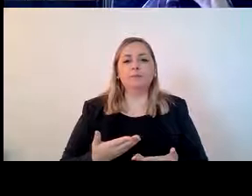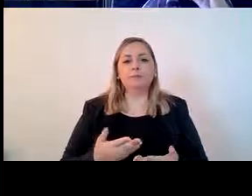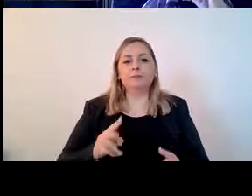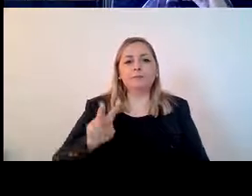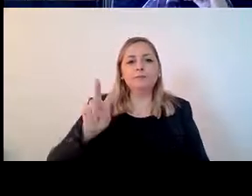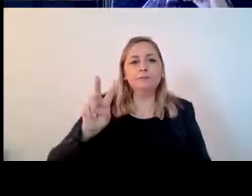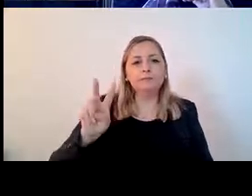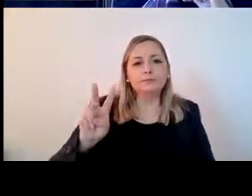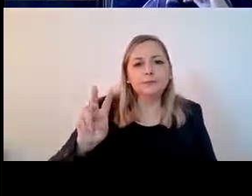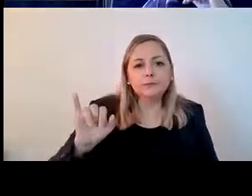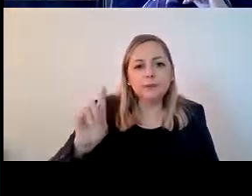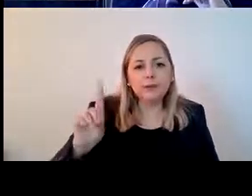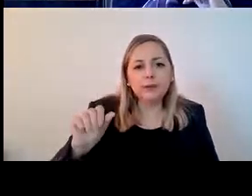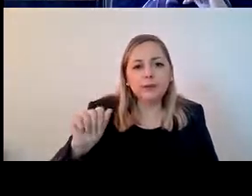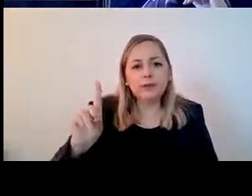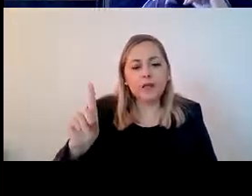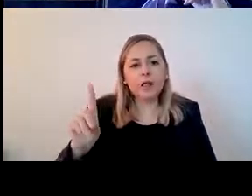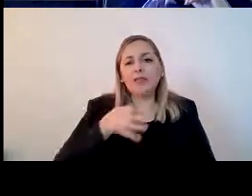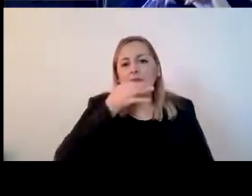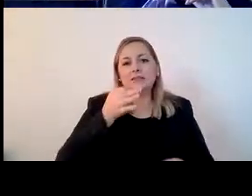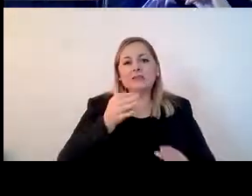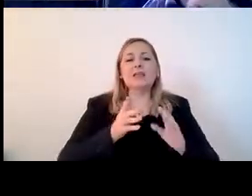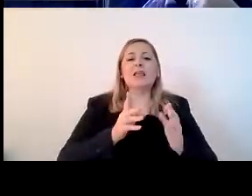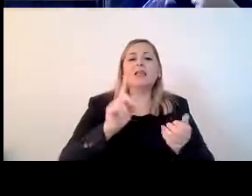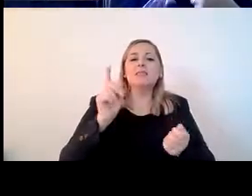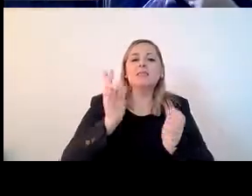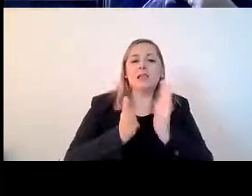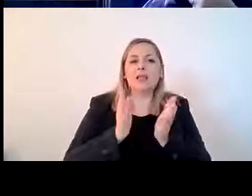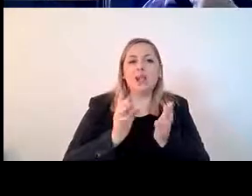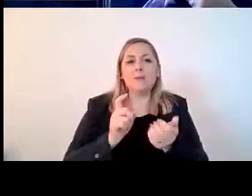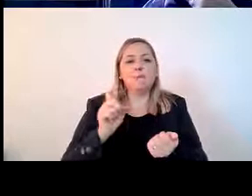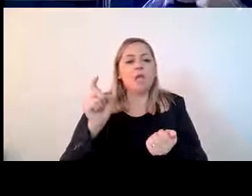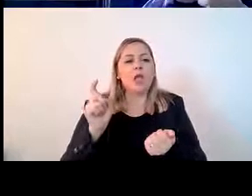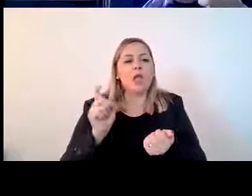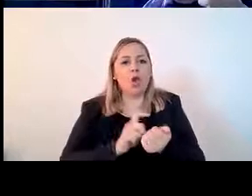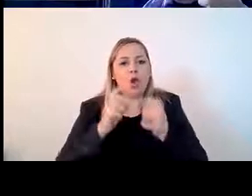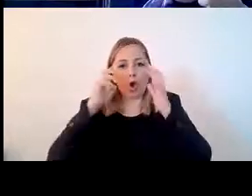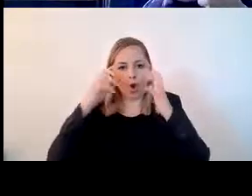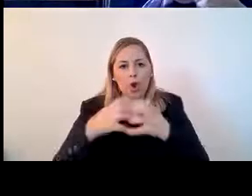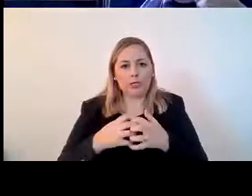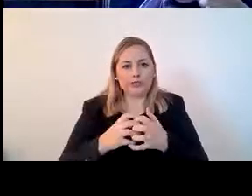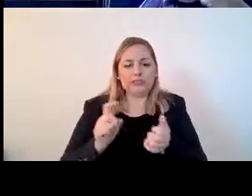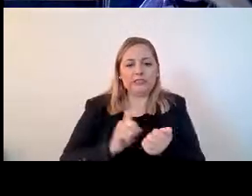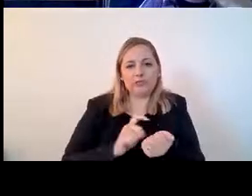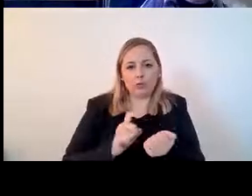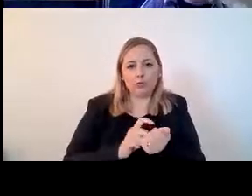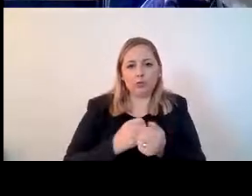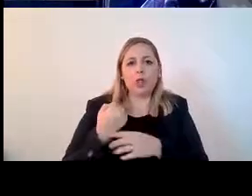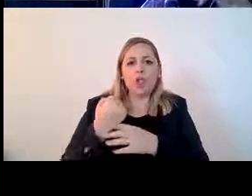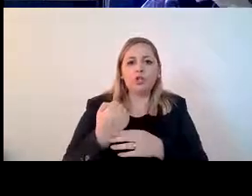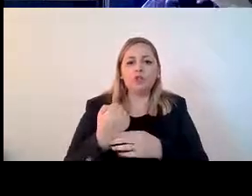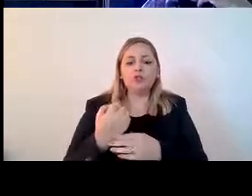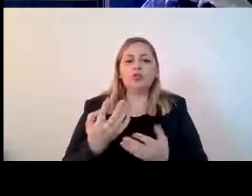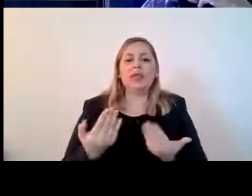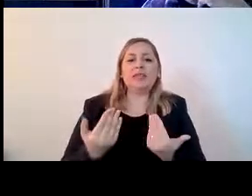que la terapia cognitivo-conductual es la más eficaz reduciendo síntomas de ansiedad y depresión. ¿Qué hay de